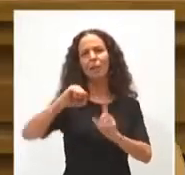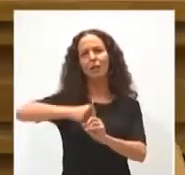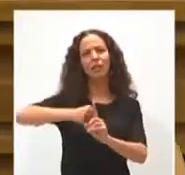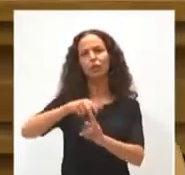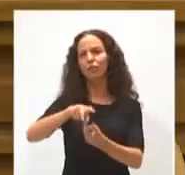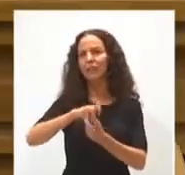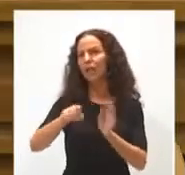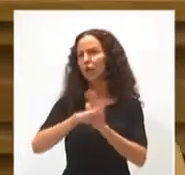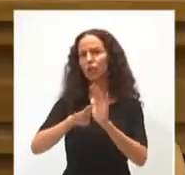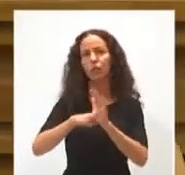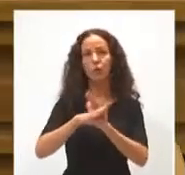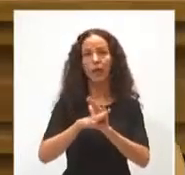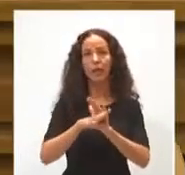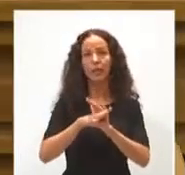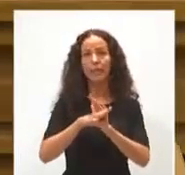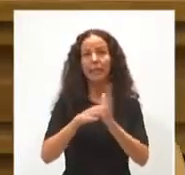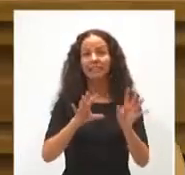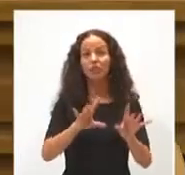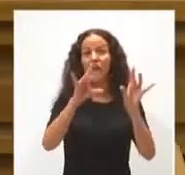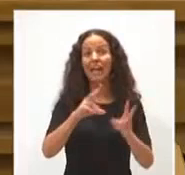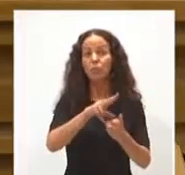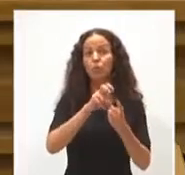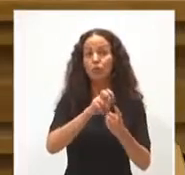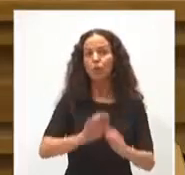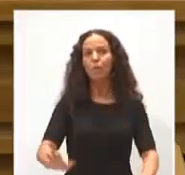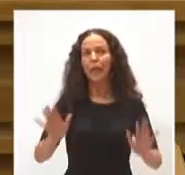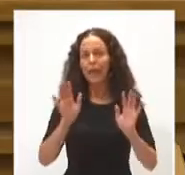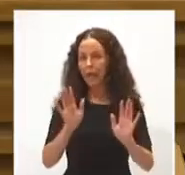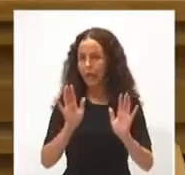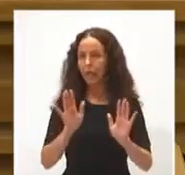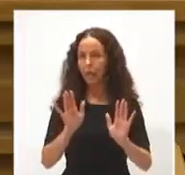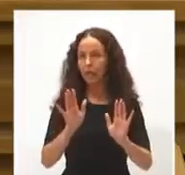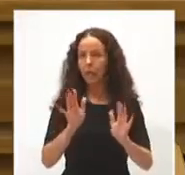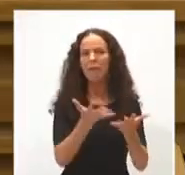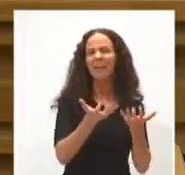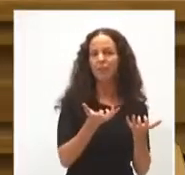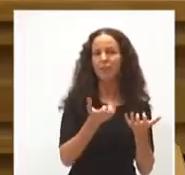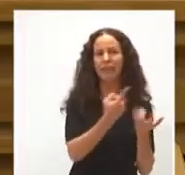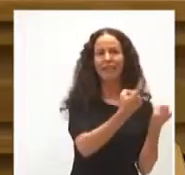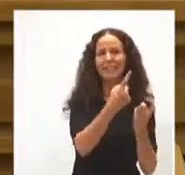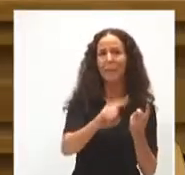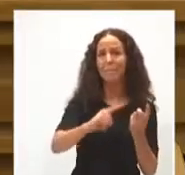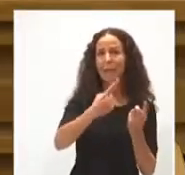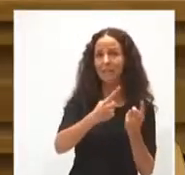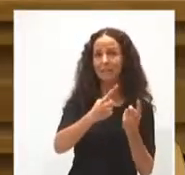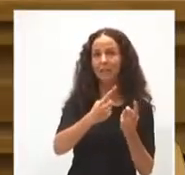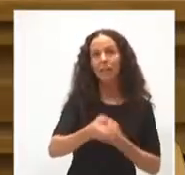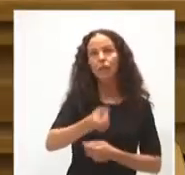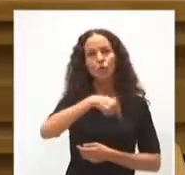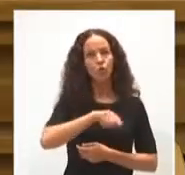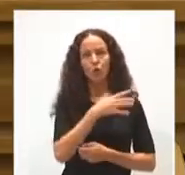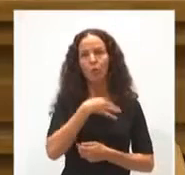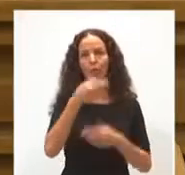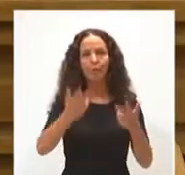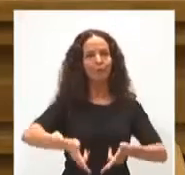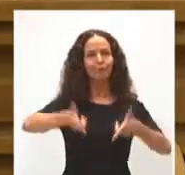y de tocar los impuestos de tal manera que salgan ganando a aquellos que más lo necesitan y por supuesto consigamos dar viabilidad y sostenibilidad